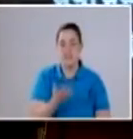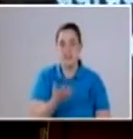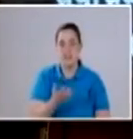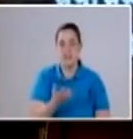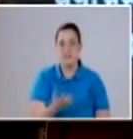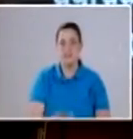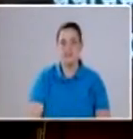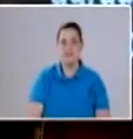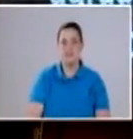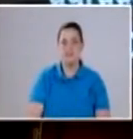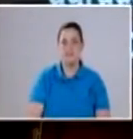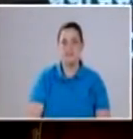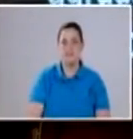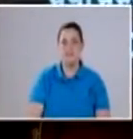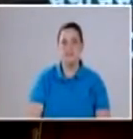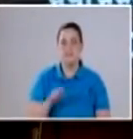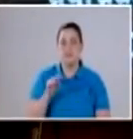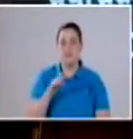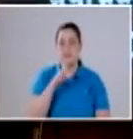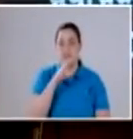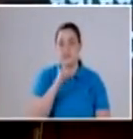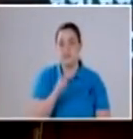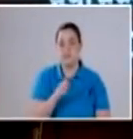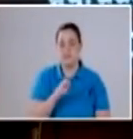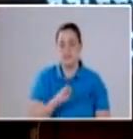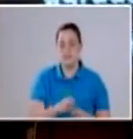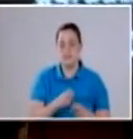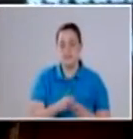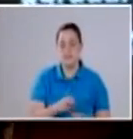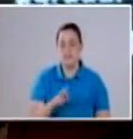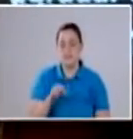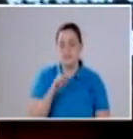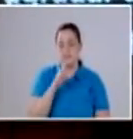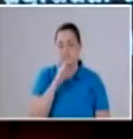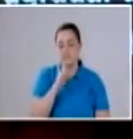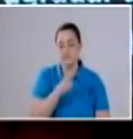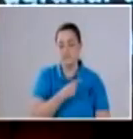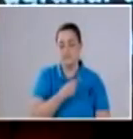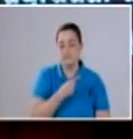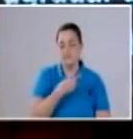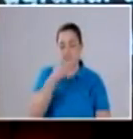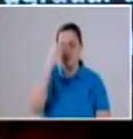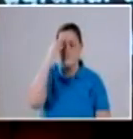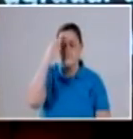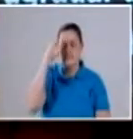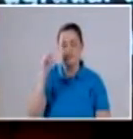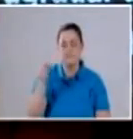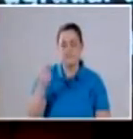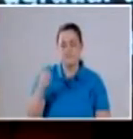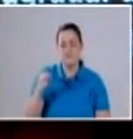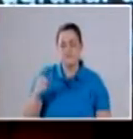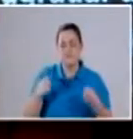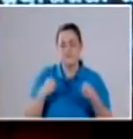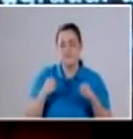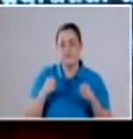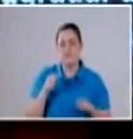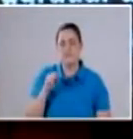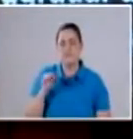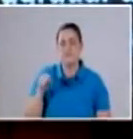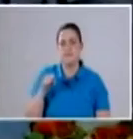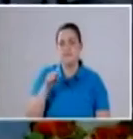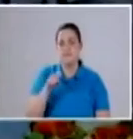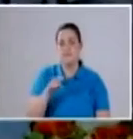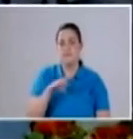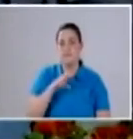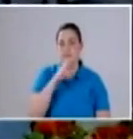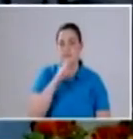Hermano, esto es bien complicado, porque no se trata solo de saberlo. ¿Qué hace usted si usted es maestro de educación